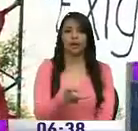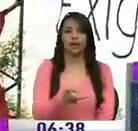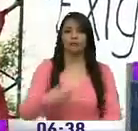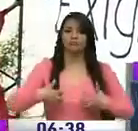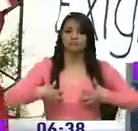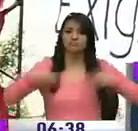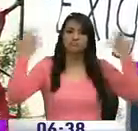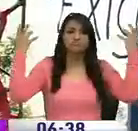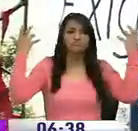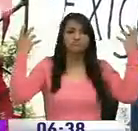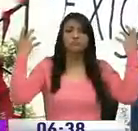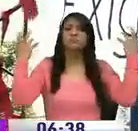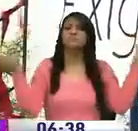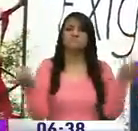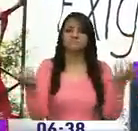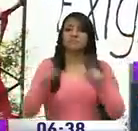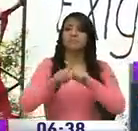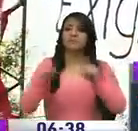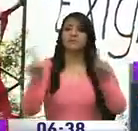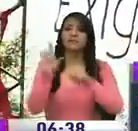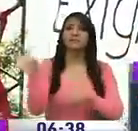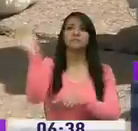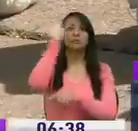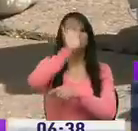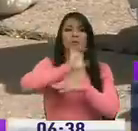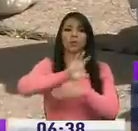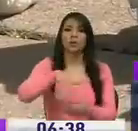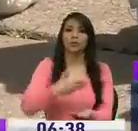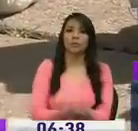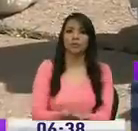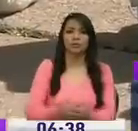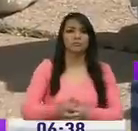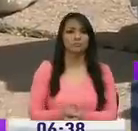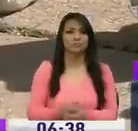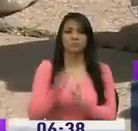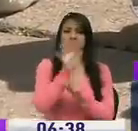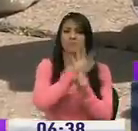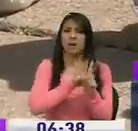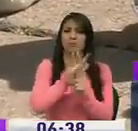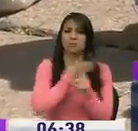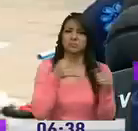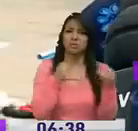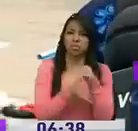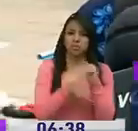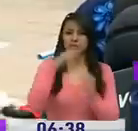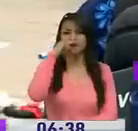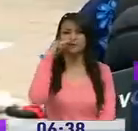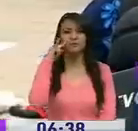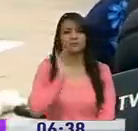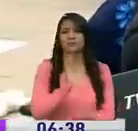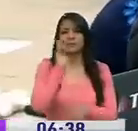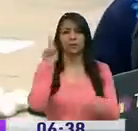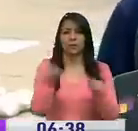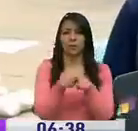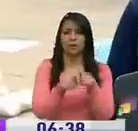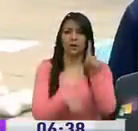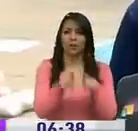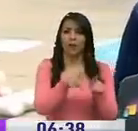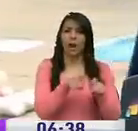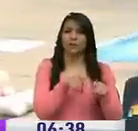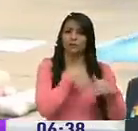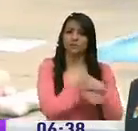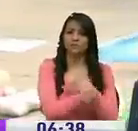protesta llegaron de diferentes partes del país rechazan el abuso sexual en aññ y en los casos que están archivados se nos da